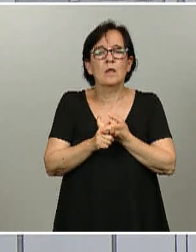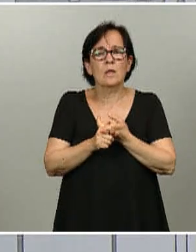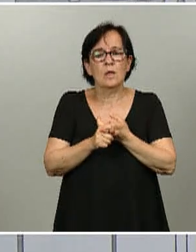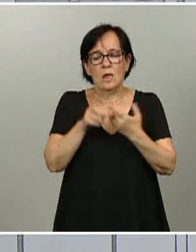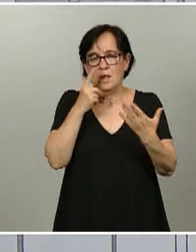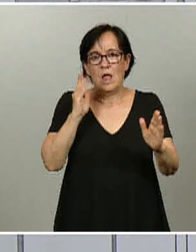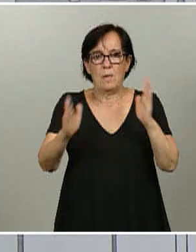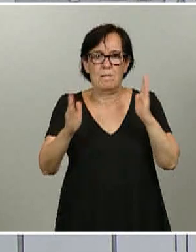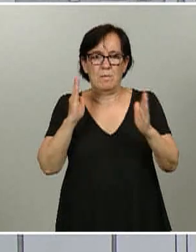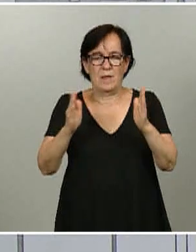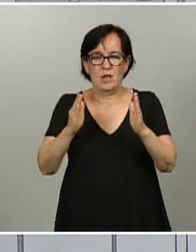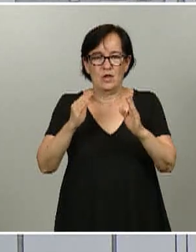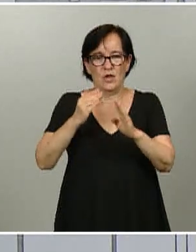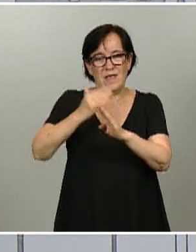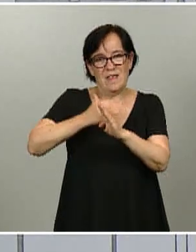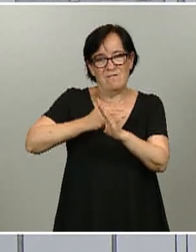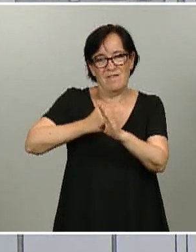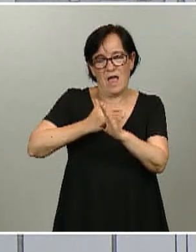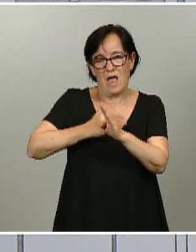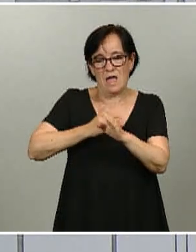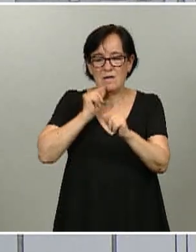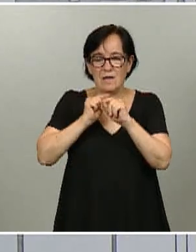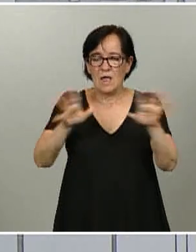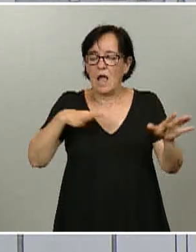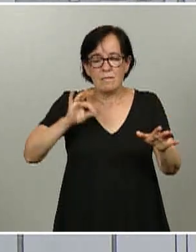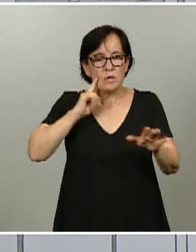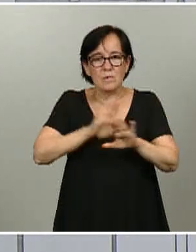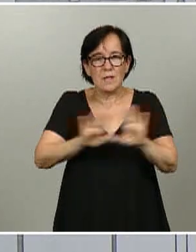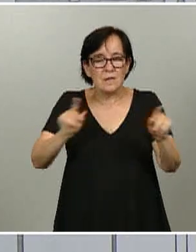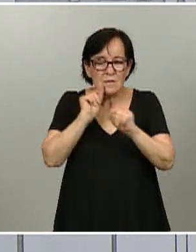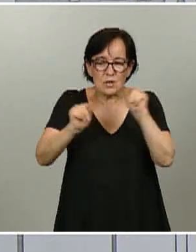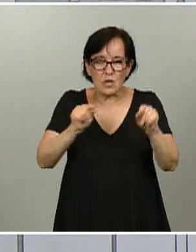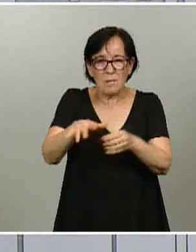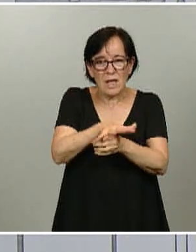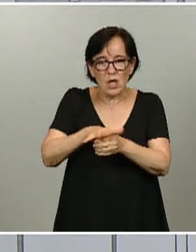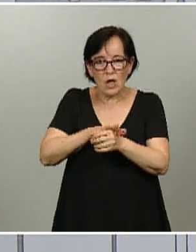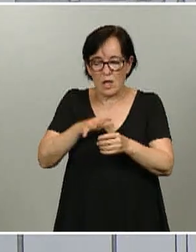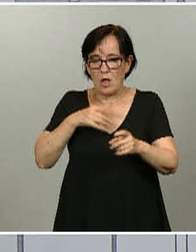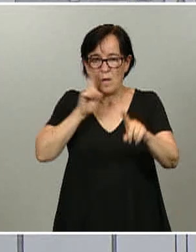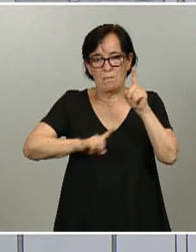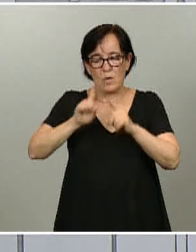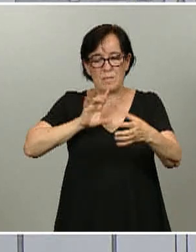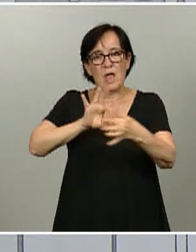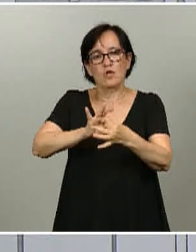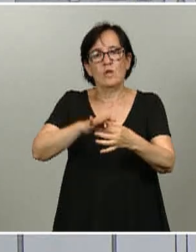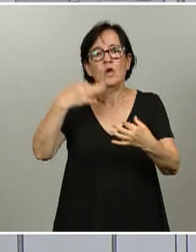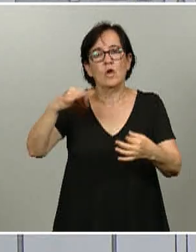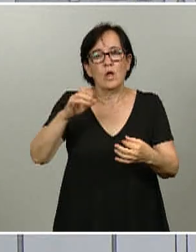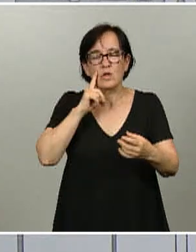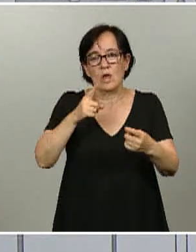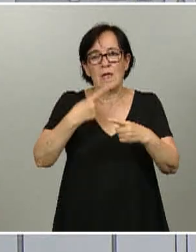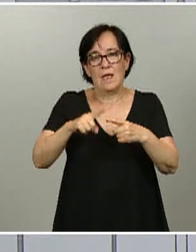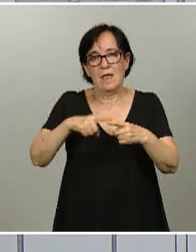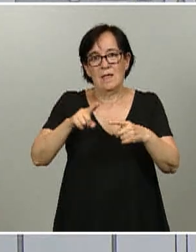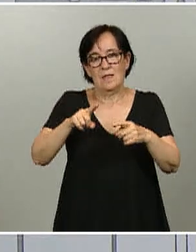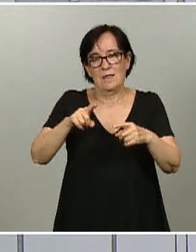transmisión, porque el objetivo es a ver si podemos acabar con la transmisión local y que nuestro problema está asociado únicamente a casos importados, lo cual no va a ser